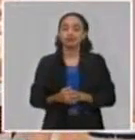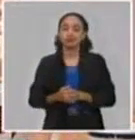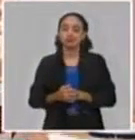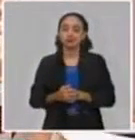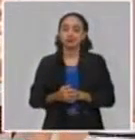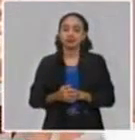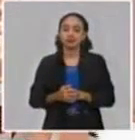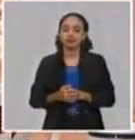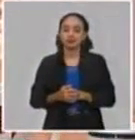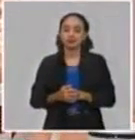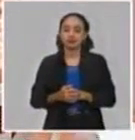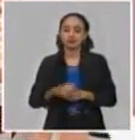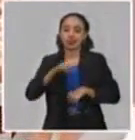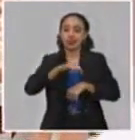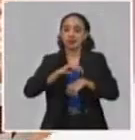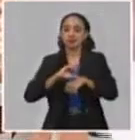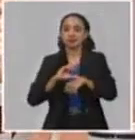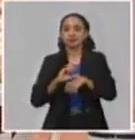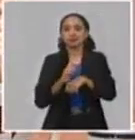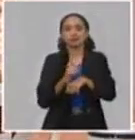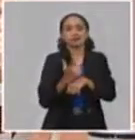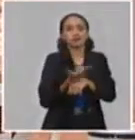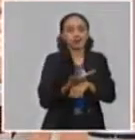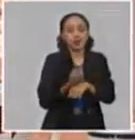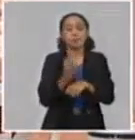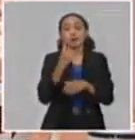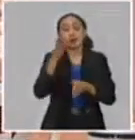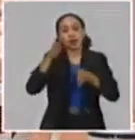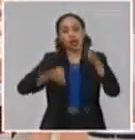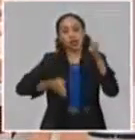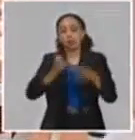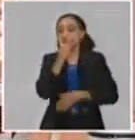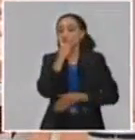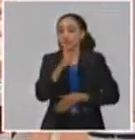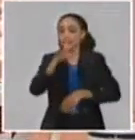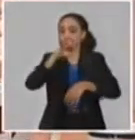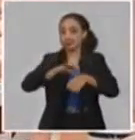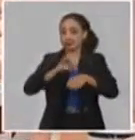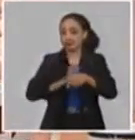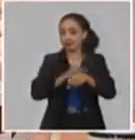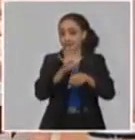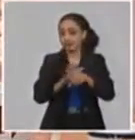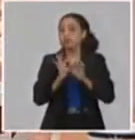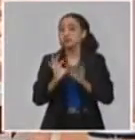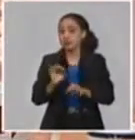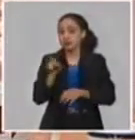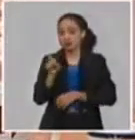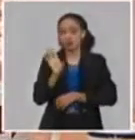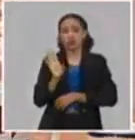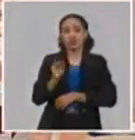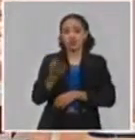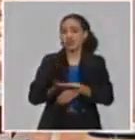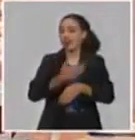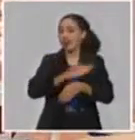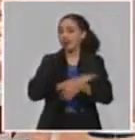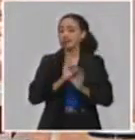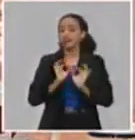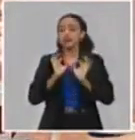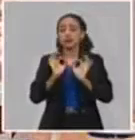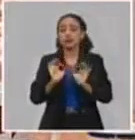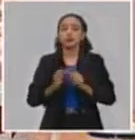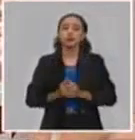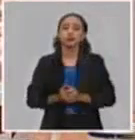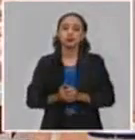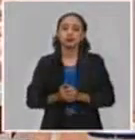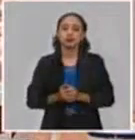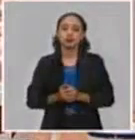prolongada. Ya la primera etapa, la de enfrentamiento al COVID, a pesar de lo que tú mencionabas de